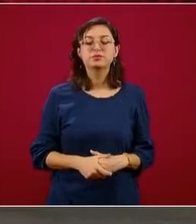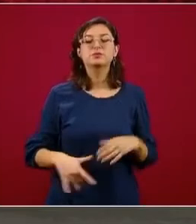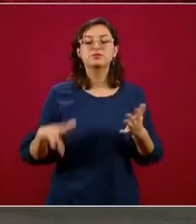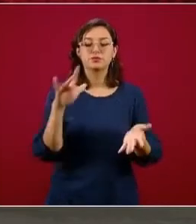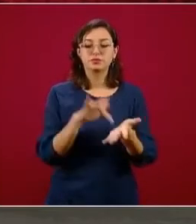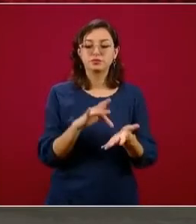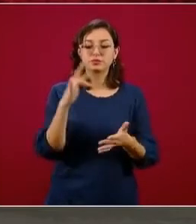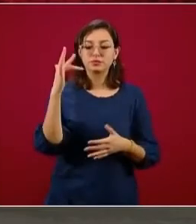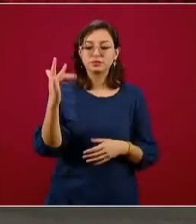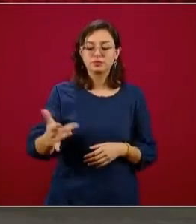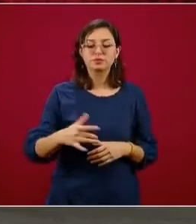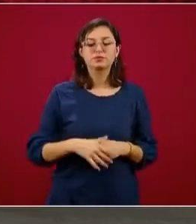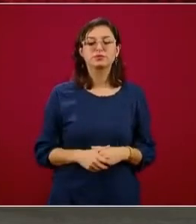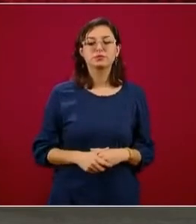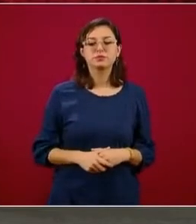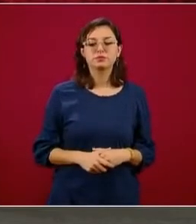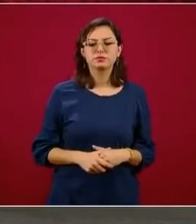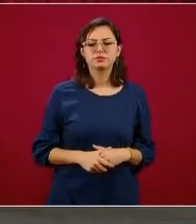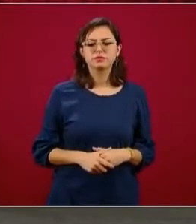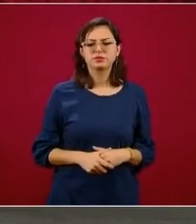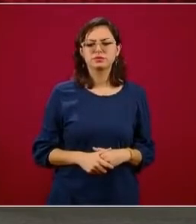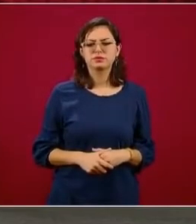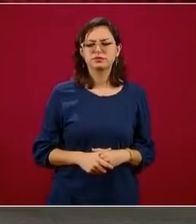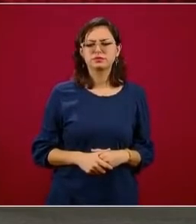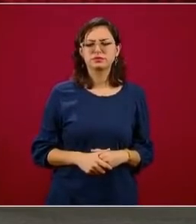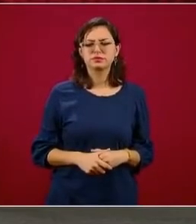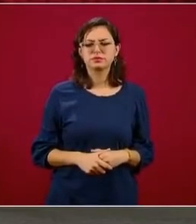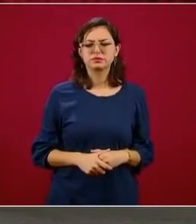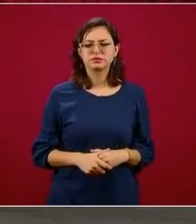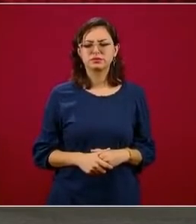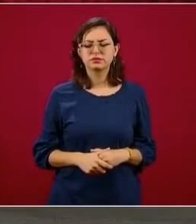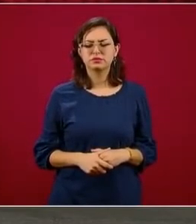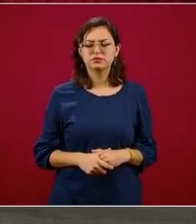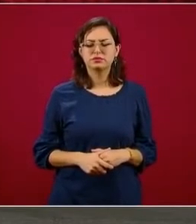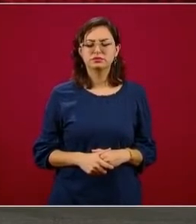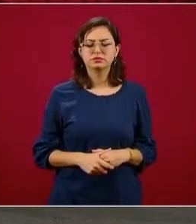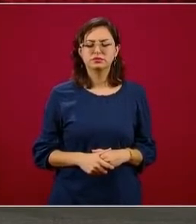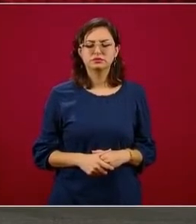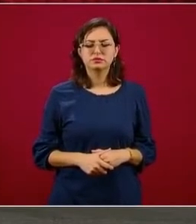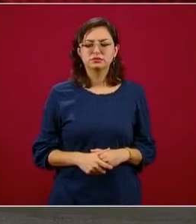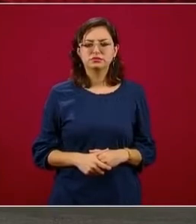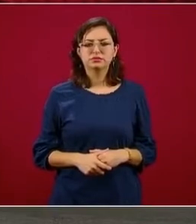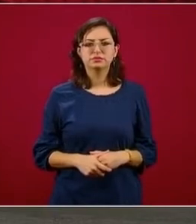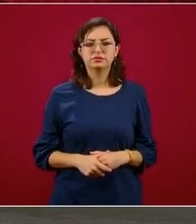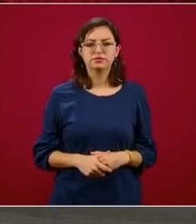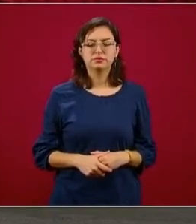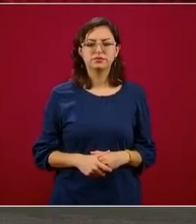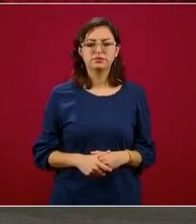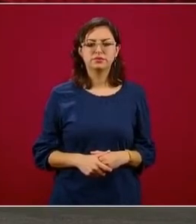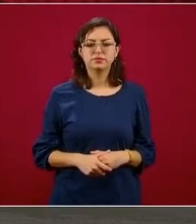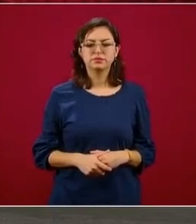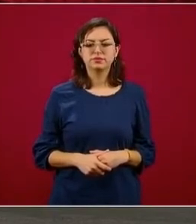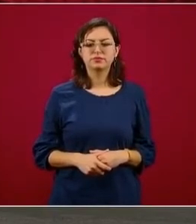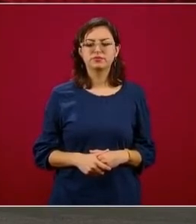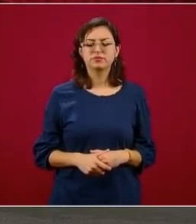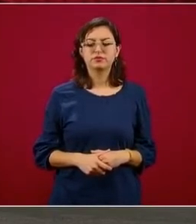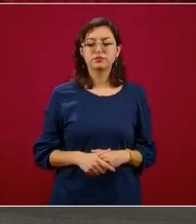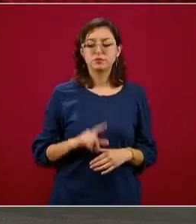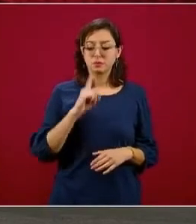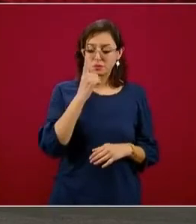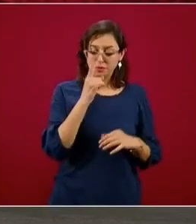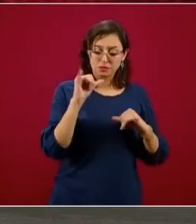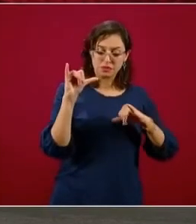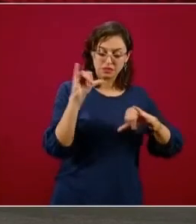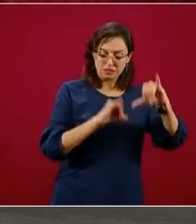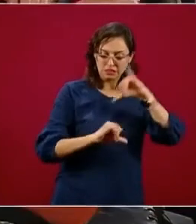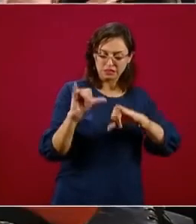Gracias. Preguntarle sobre las pruebas, la suma que habían comentado de las 3 las realizadas, los